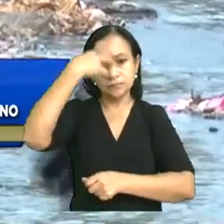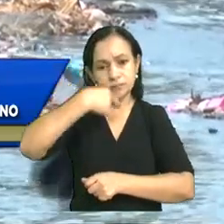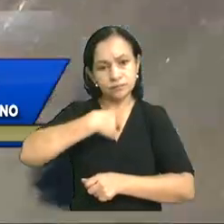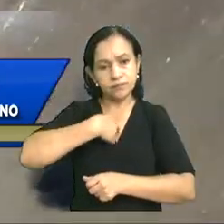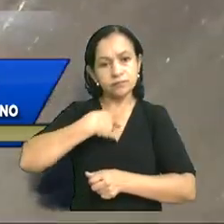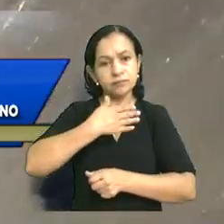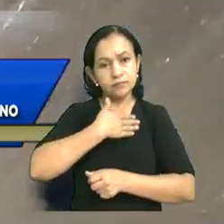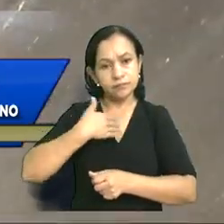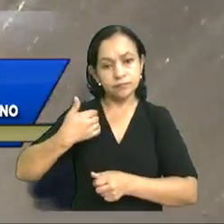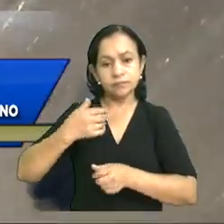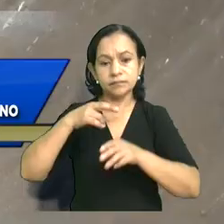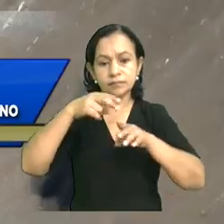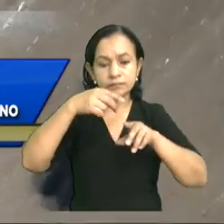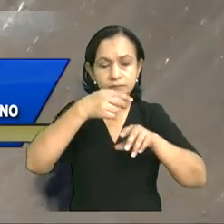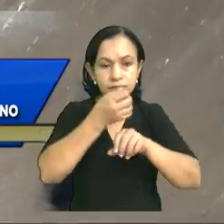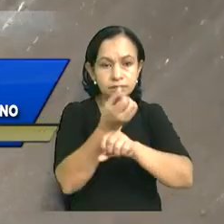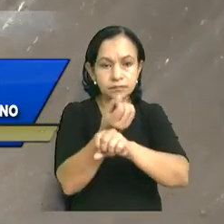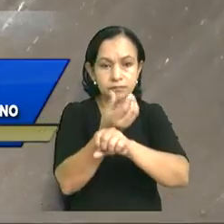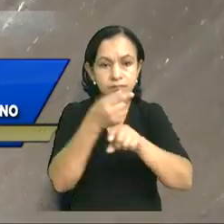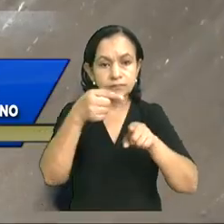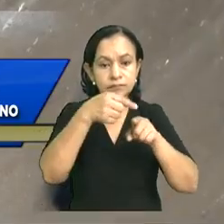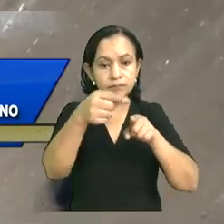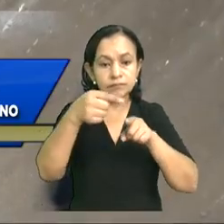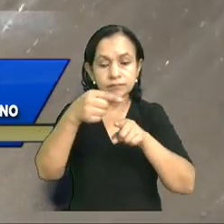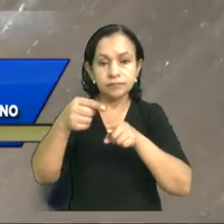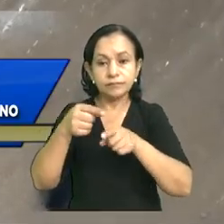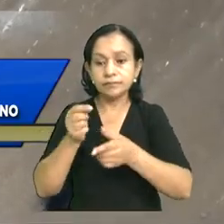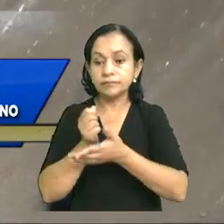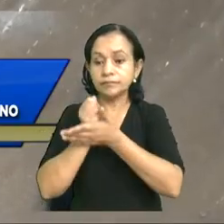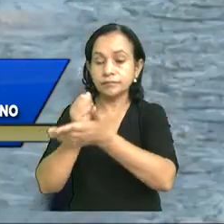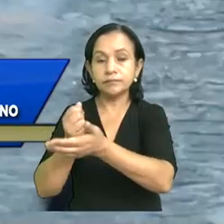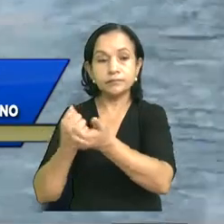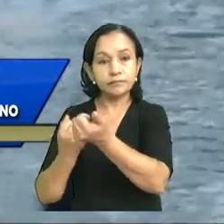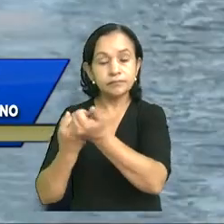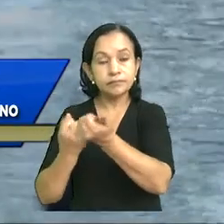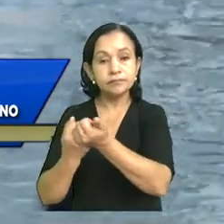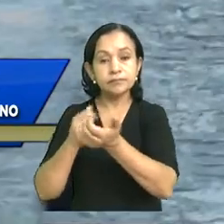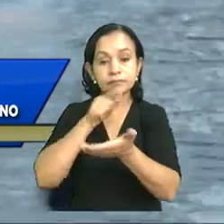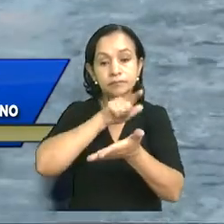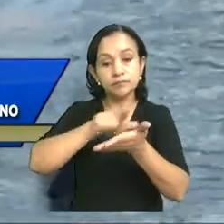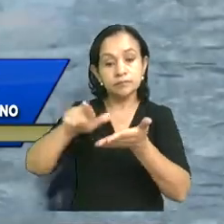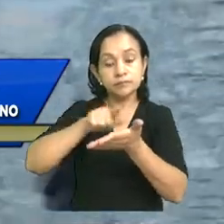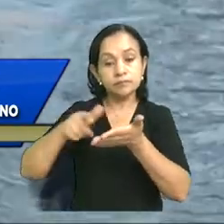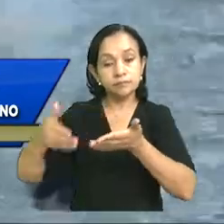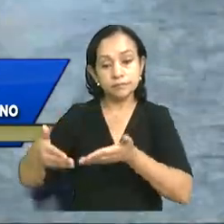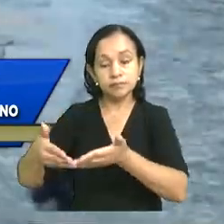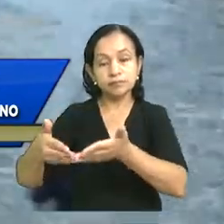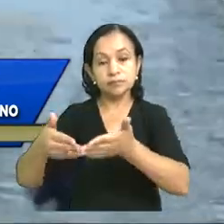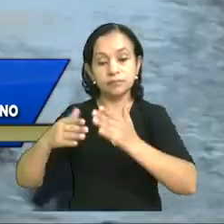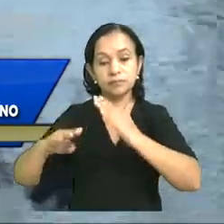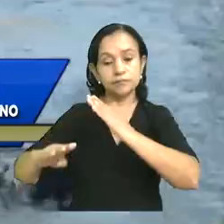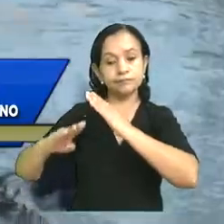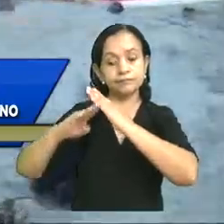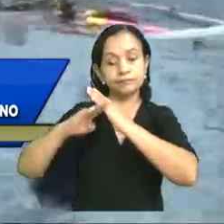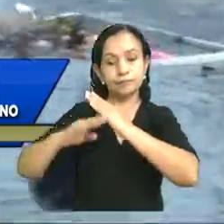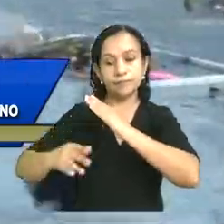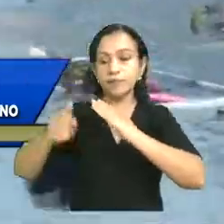una respuesta a los gobiernos municipales. ¿Cuán importante es este aspecto, la limpieza de los cauces para evitar inundaciones, para